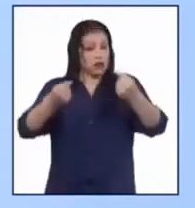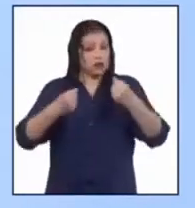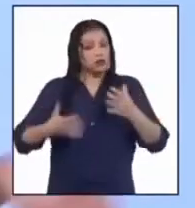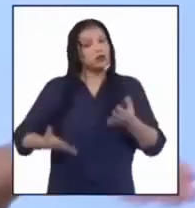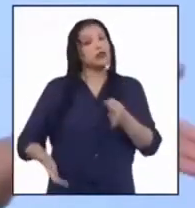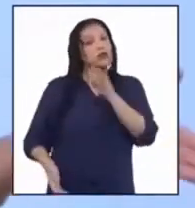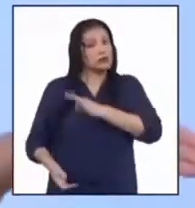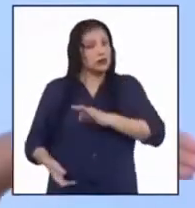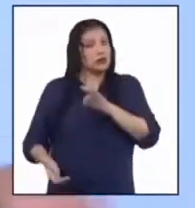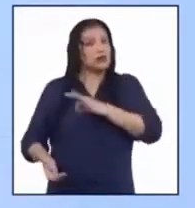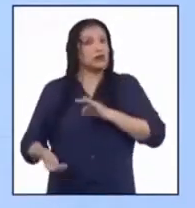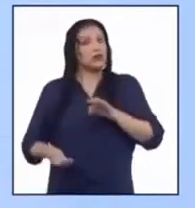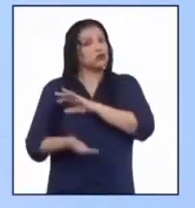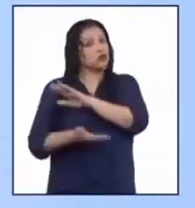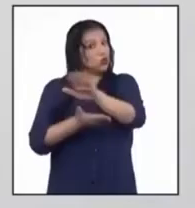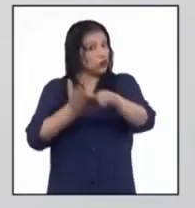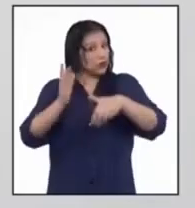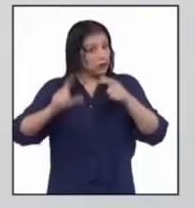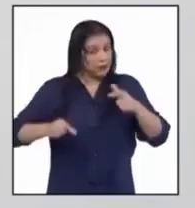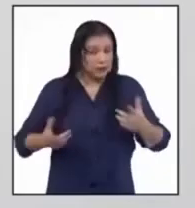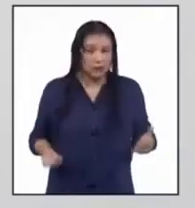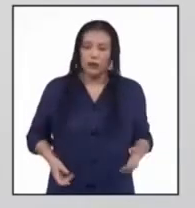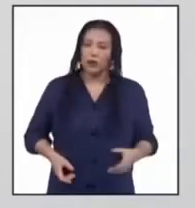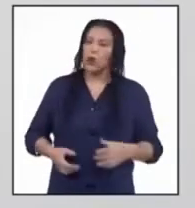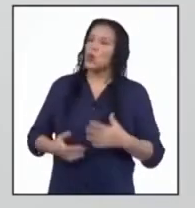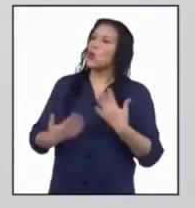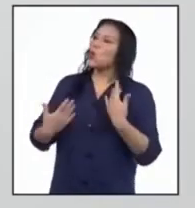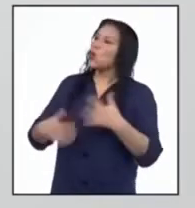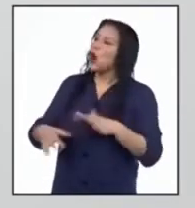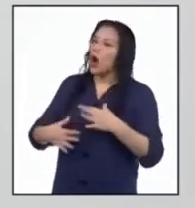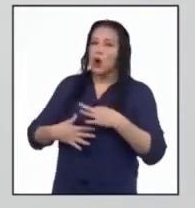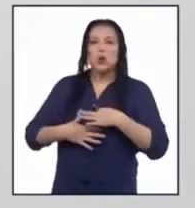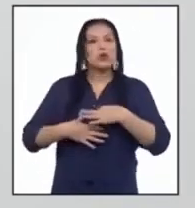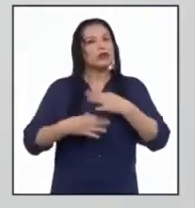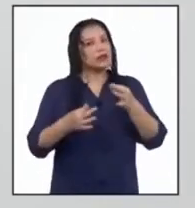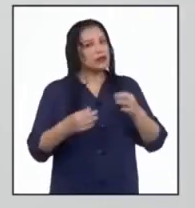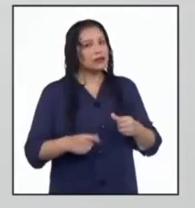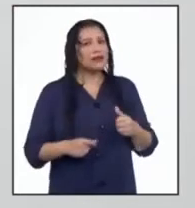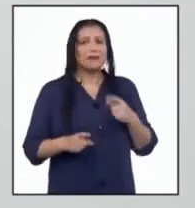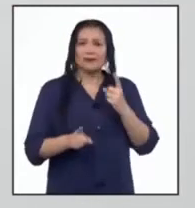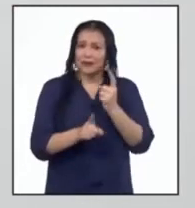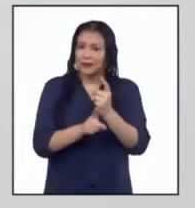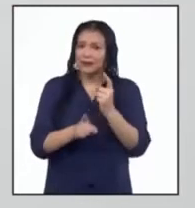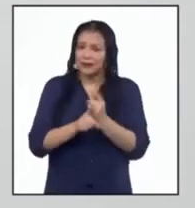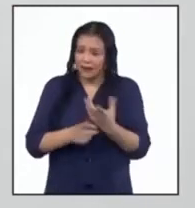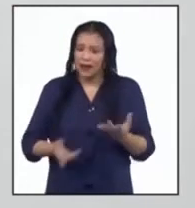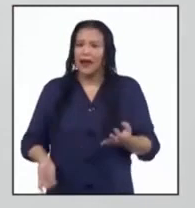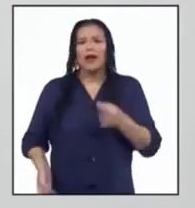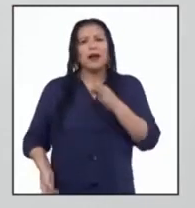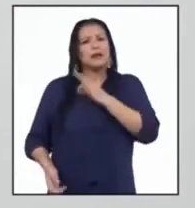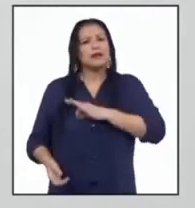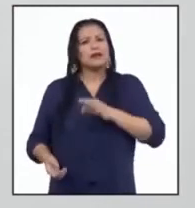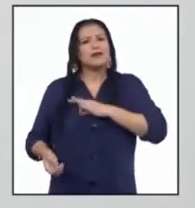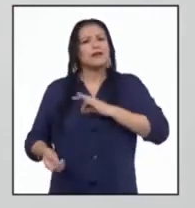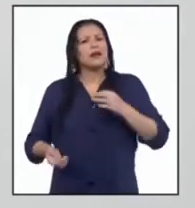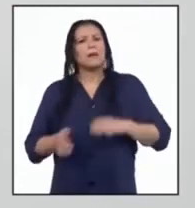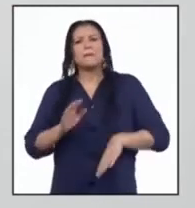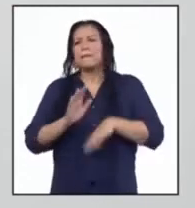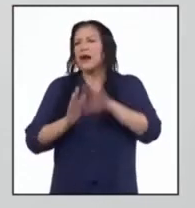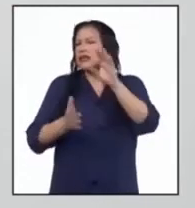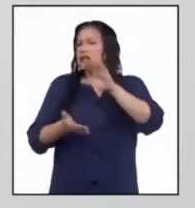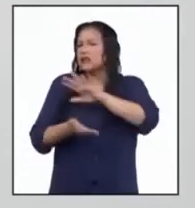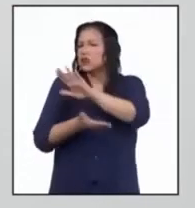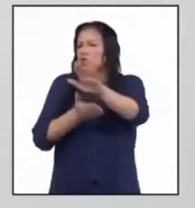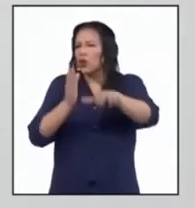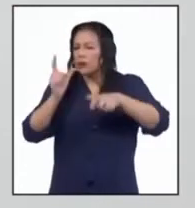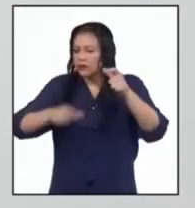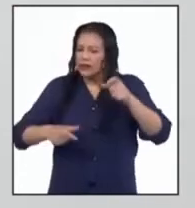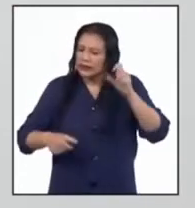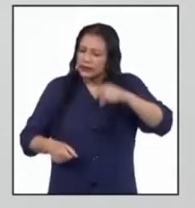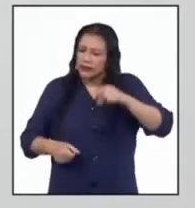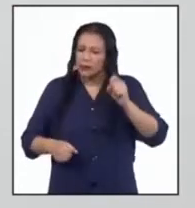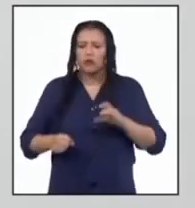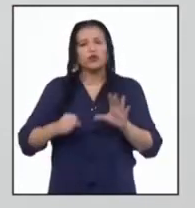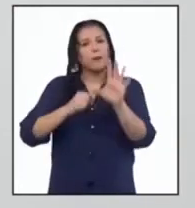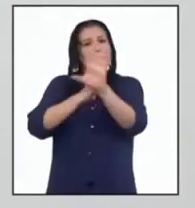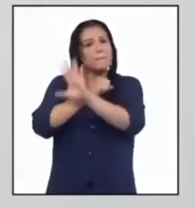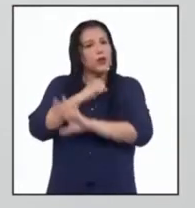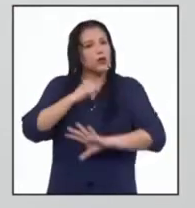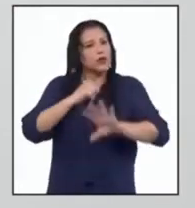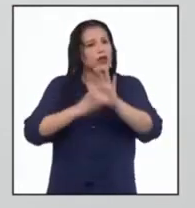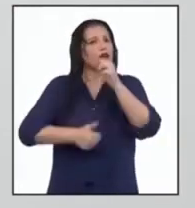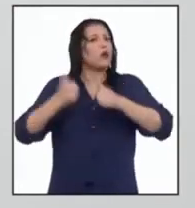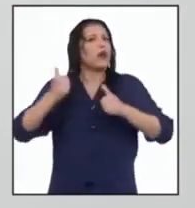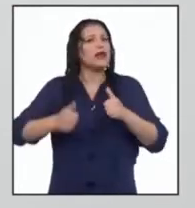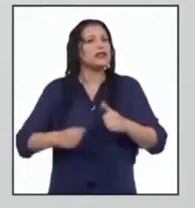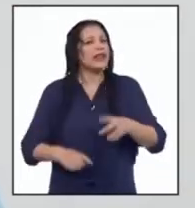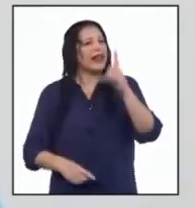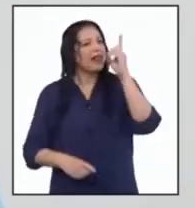bienestar. ¡Qué interesante! Sí, por supuesto, el bien mayor que hace falta defender es